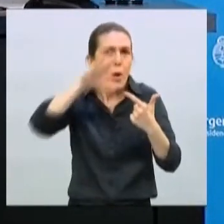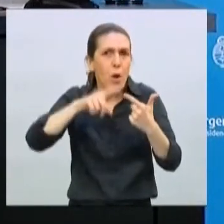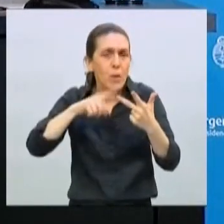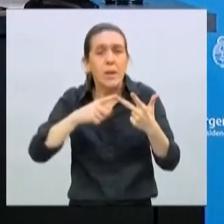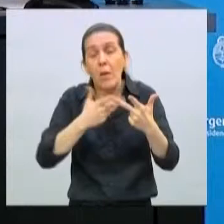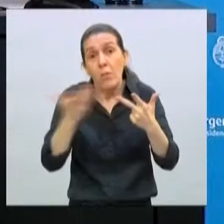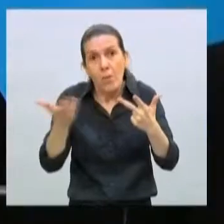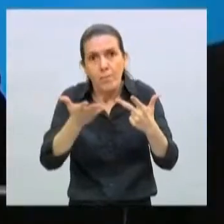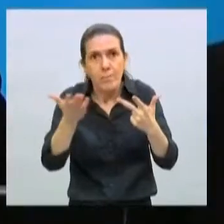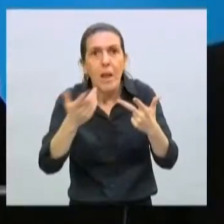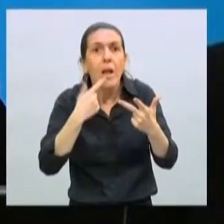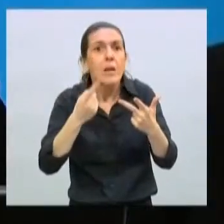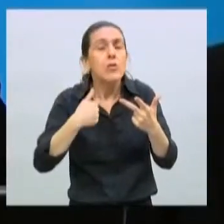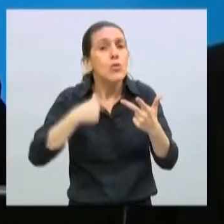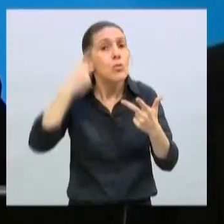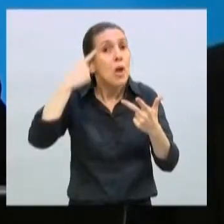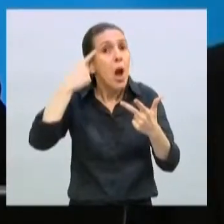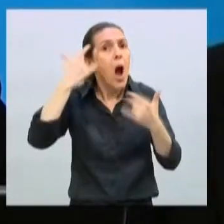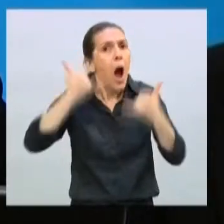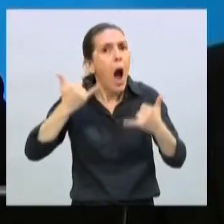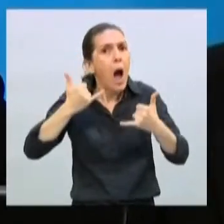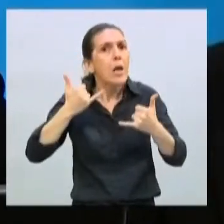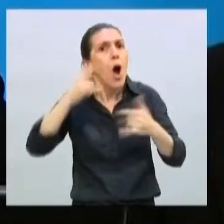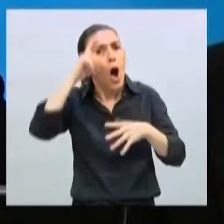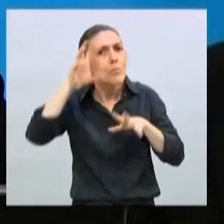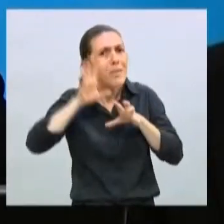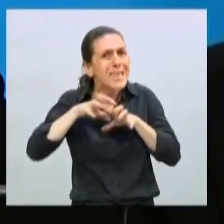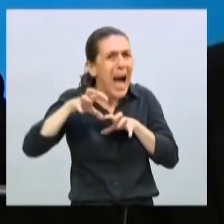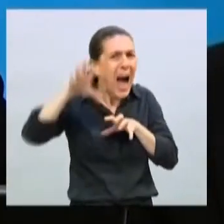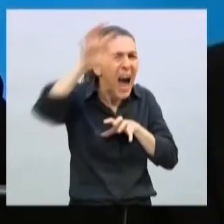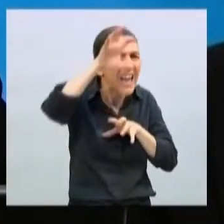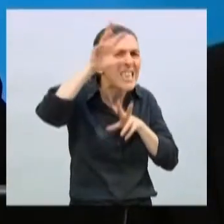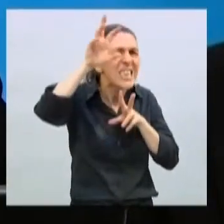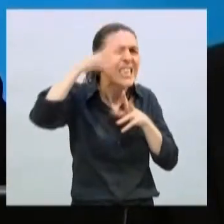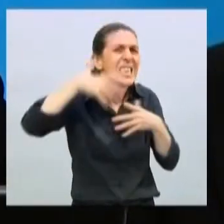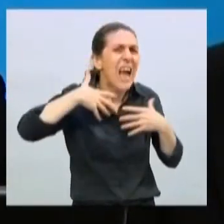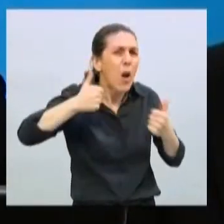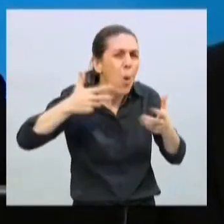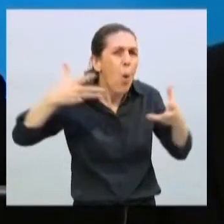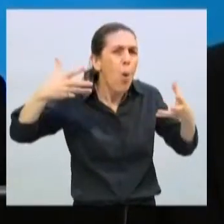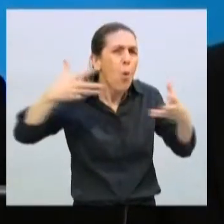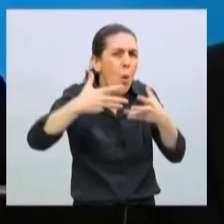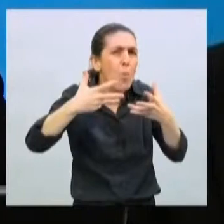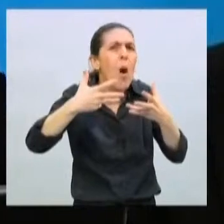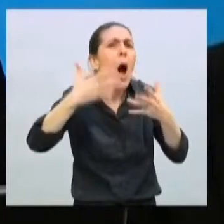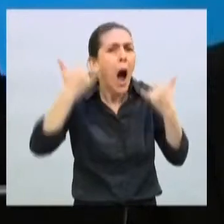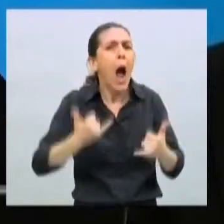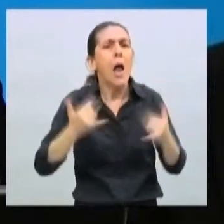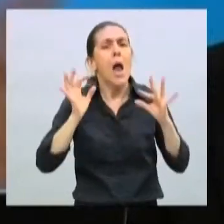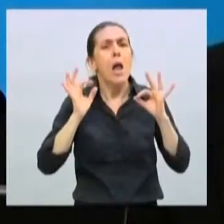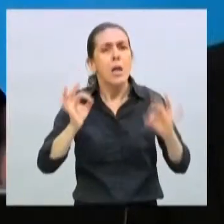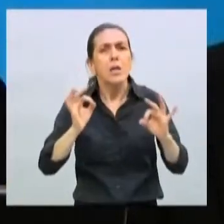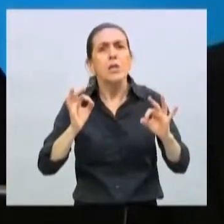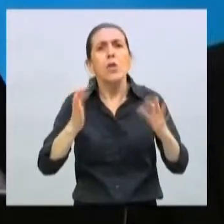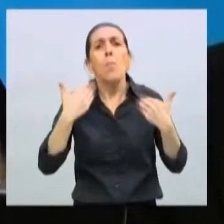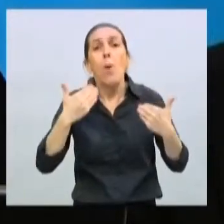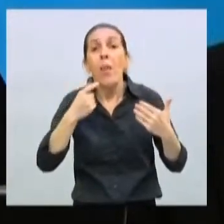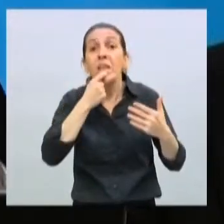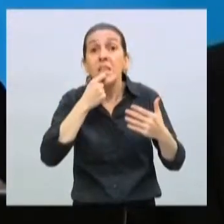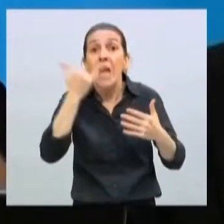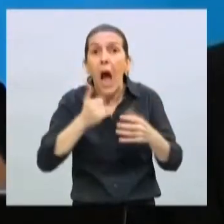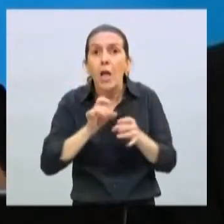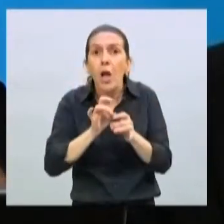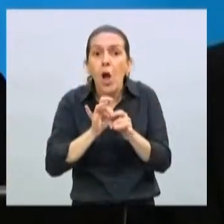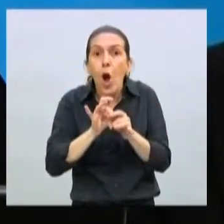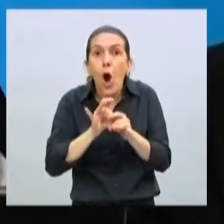fin, yo creo que hoy tenemos un sistema de salud absolutamente preparado para recibir el eventual pico, que ya no sabemos